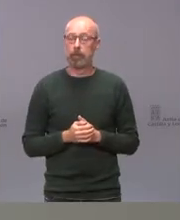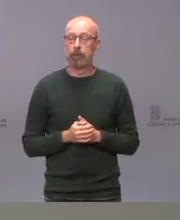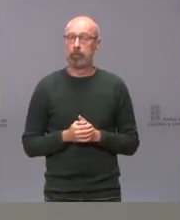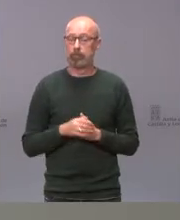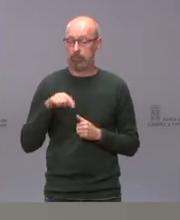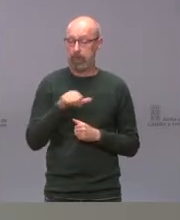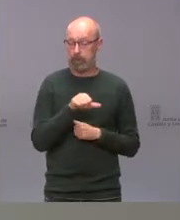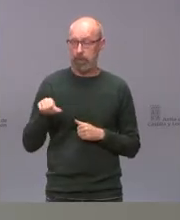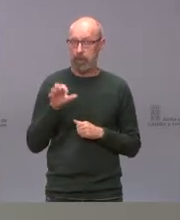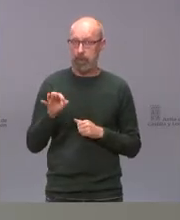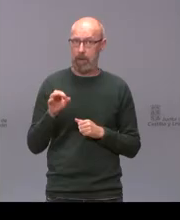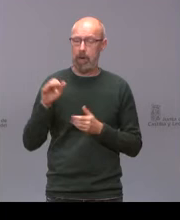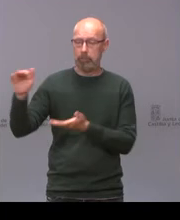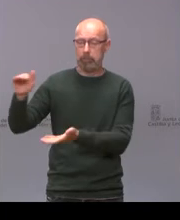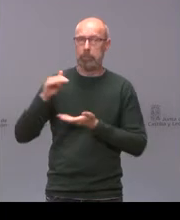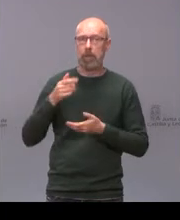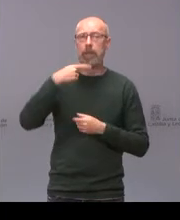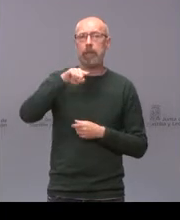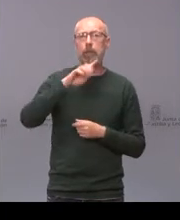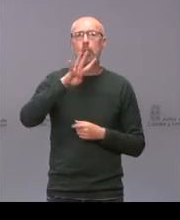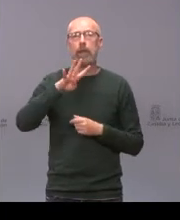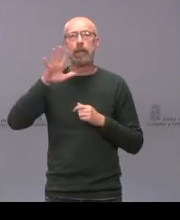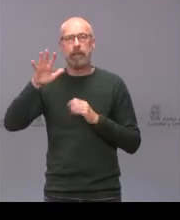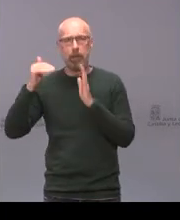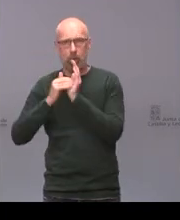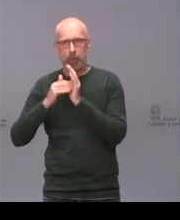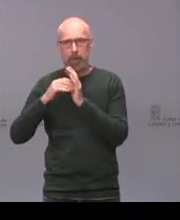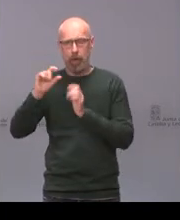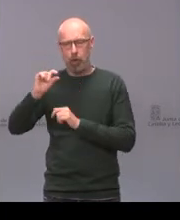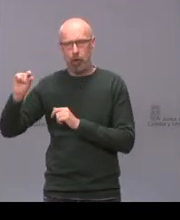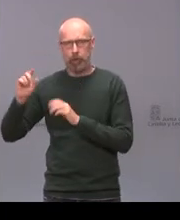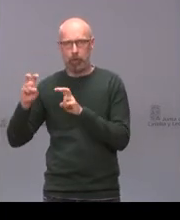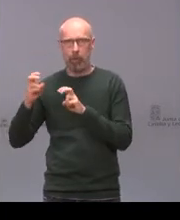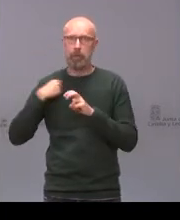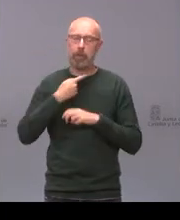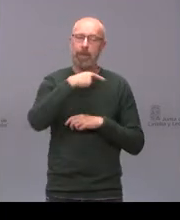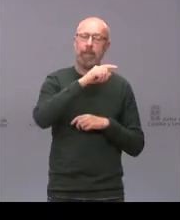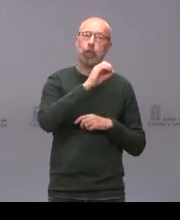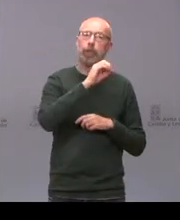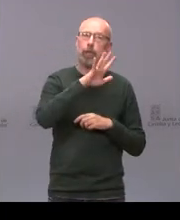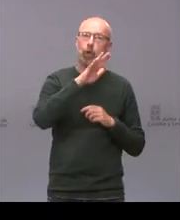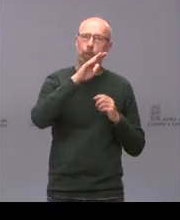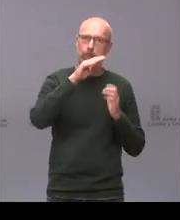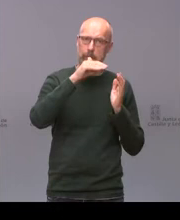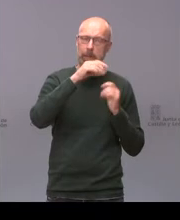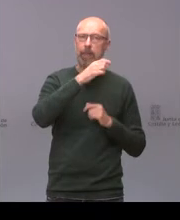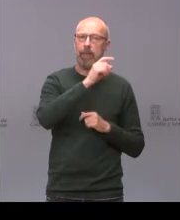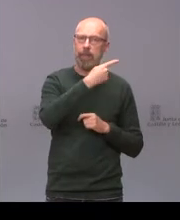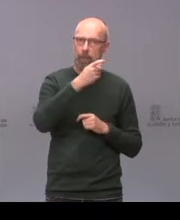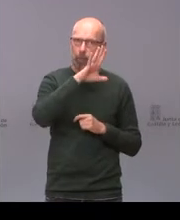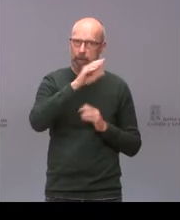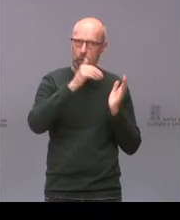recibimos 143.900 dosis de vacunas, siendo 105.300 de Pfizer, 15.600 de